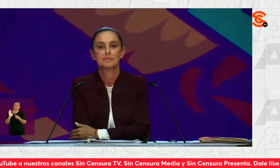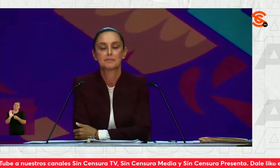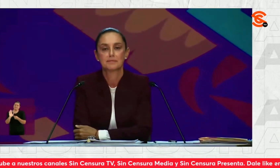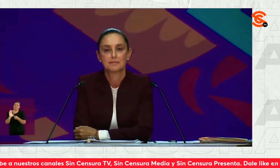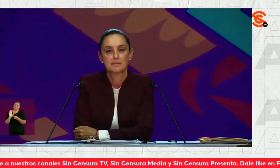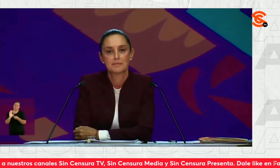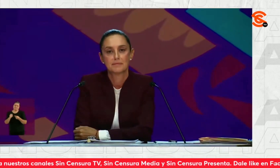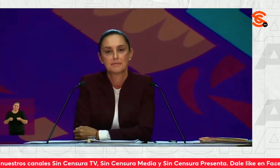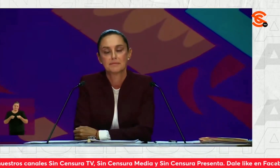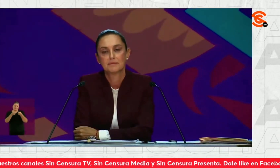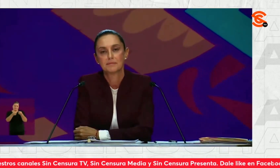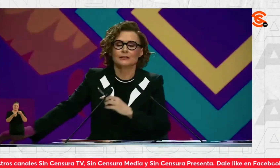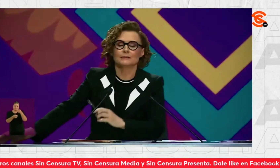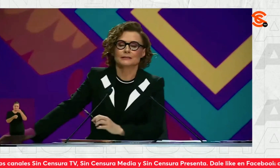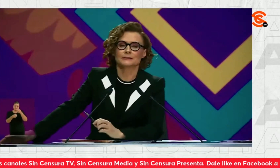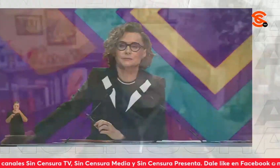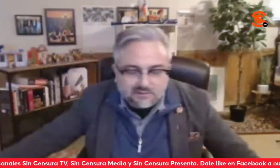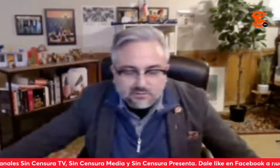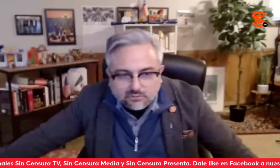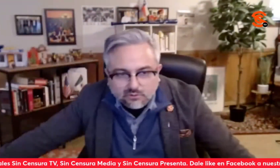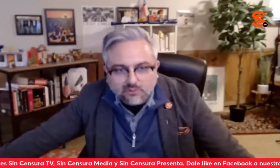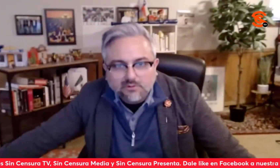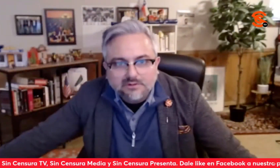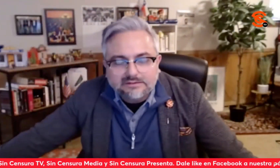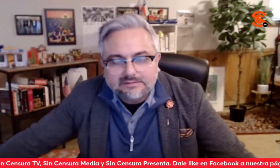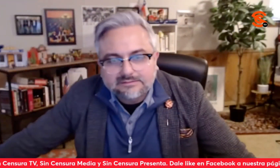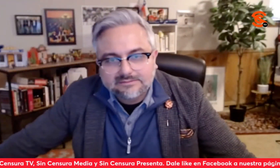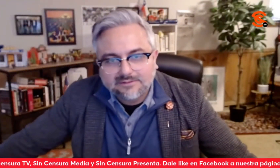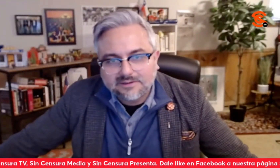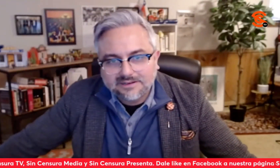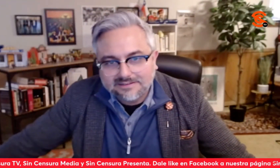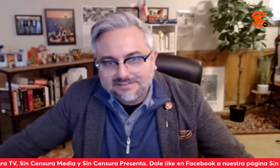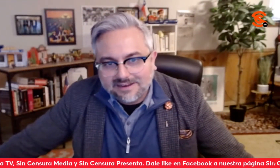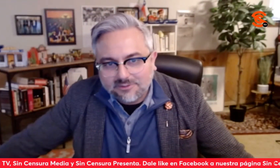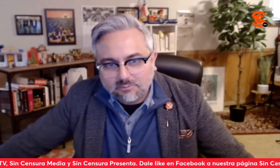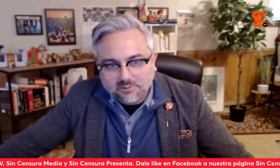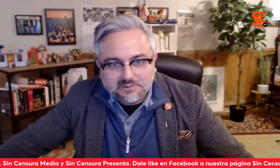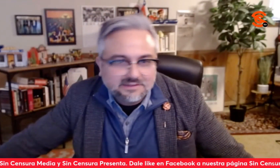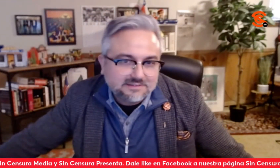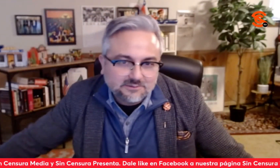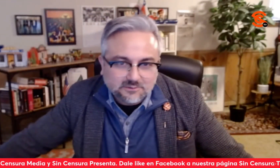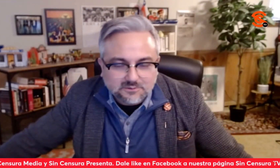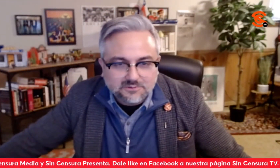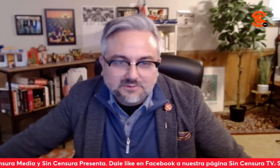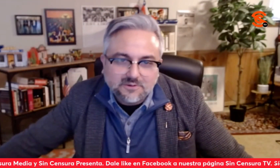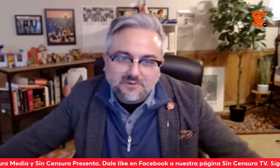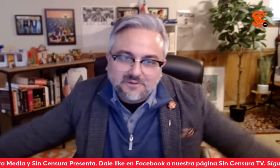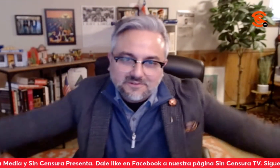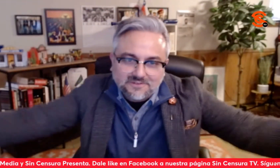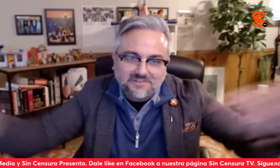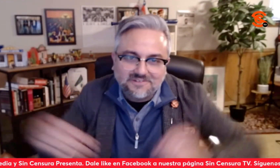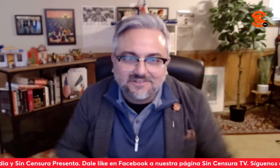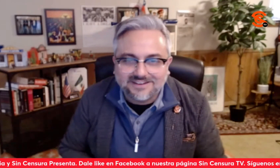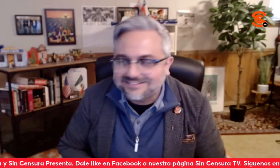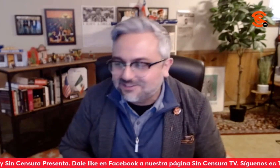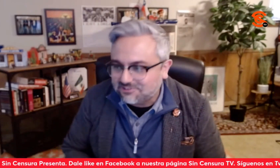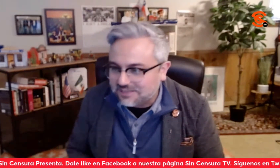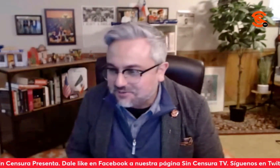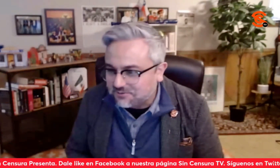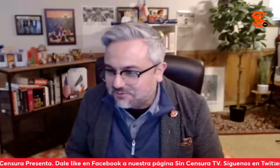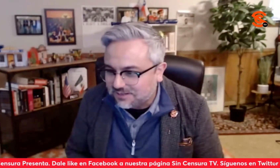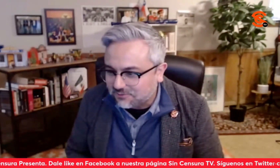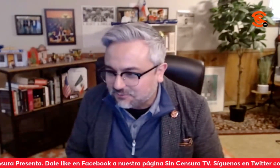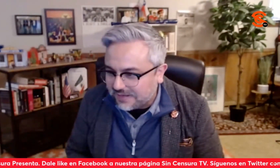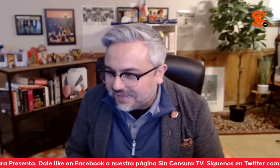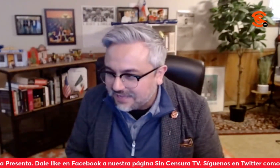periodistas candidato peristas no son no lo que rato periodistas estos dos no ahí sí